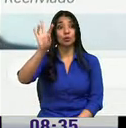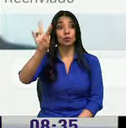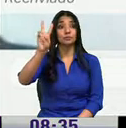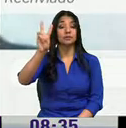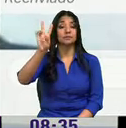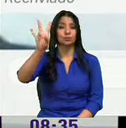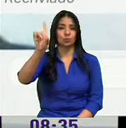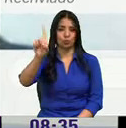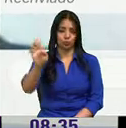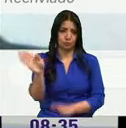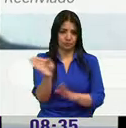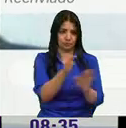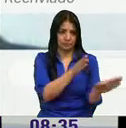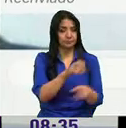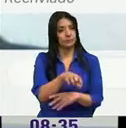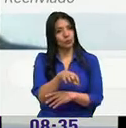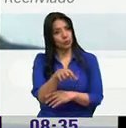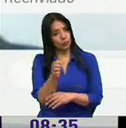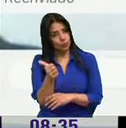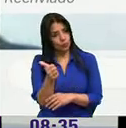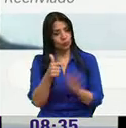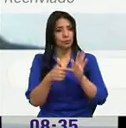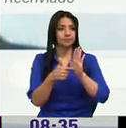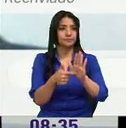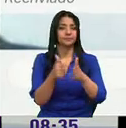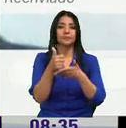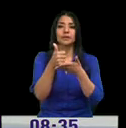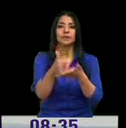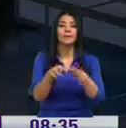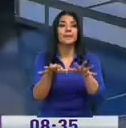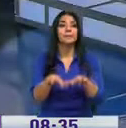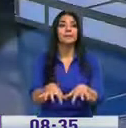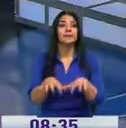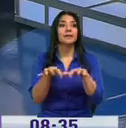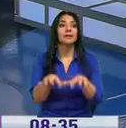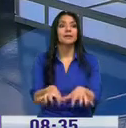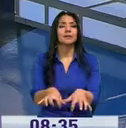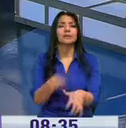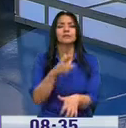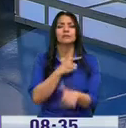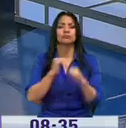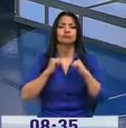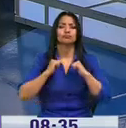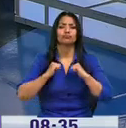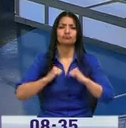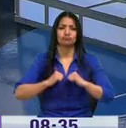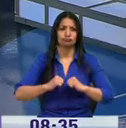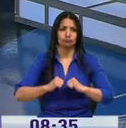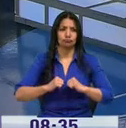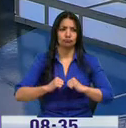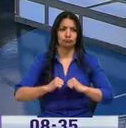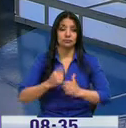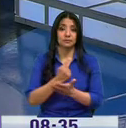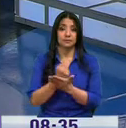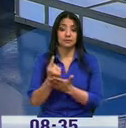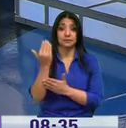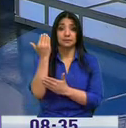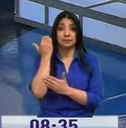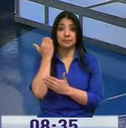098-12-426-108. Ese. Póngame de nuevo en pantalla porque hay que ayudar a un peludito. Esta es una historia muy triste en el cual semana atrás